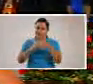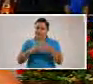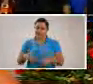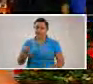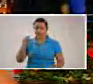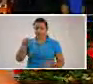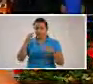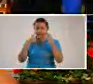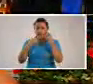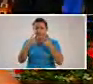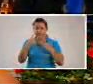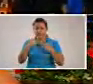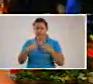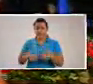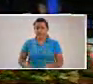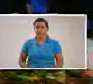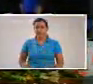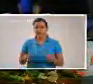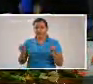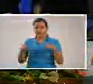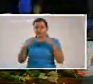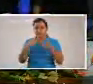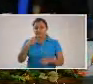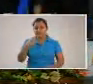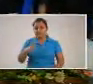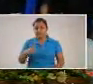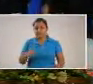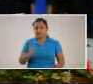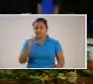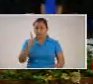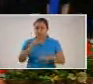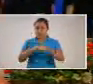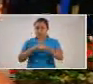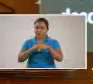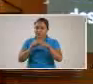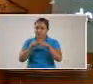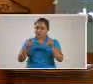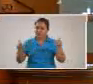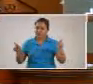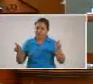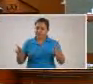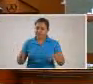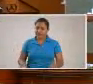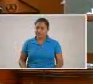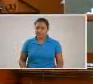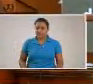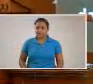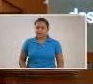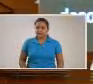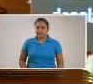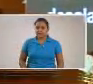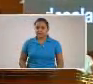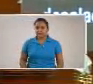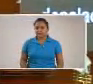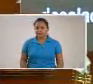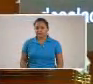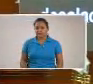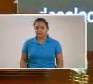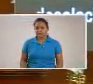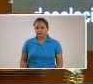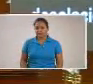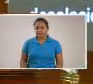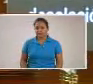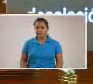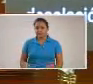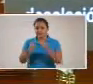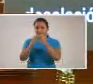le decía, Ezequiel 38 es un tiempo distinto a Ezequiel 39. Ezequiel 39 es la derrota de